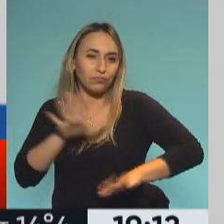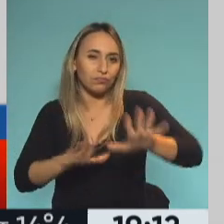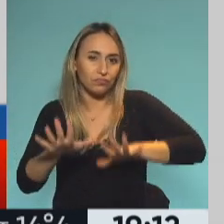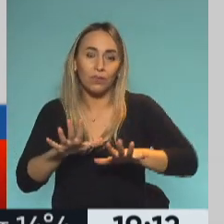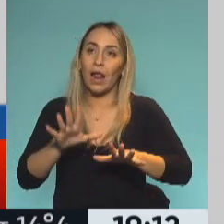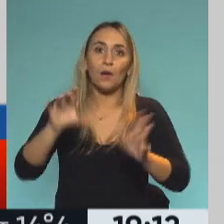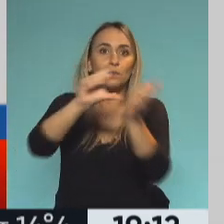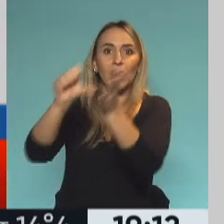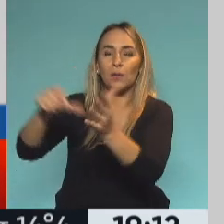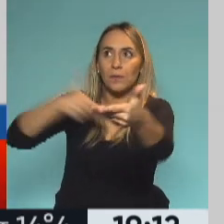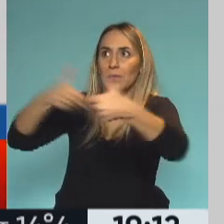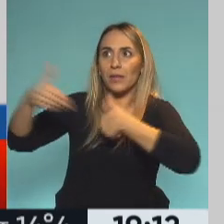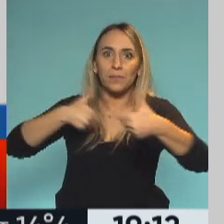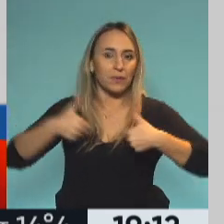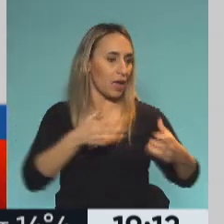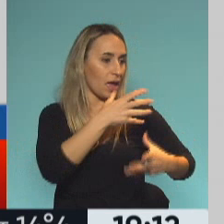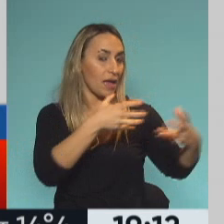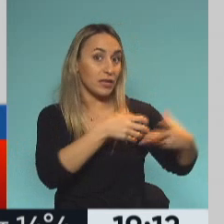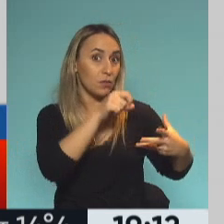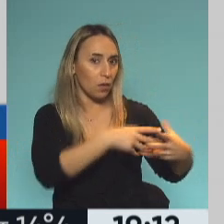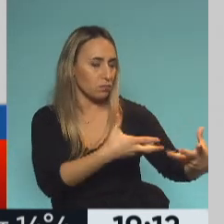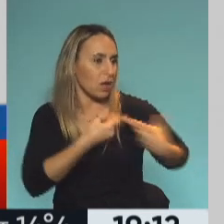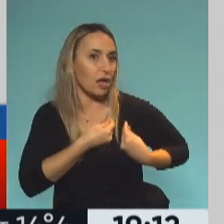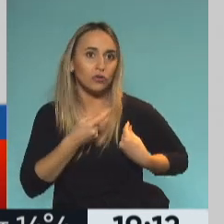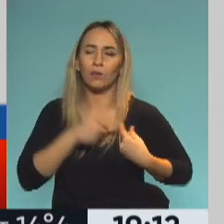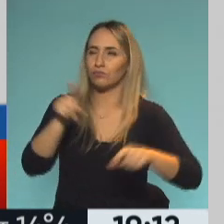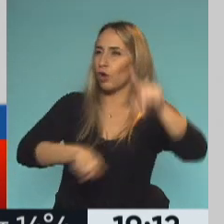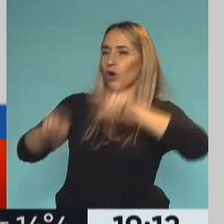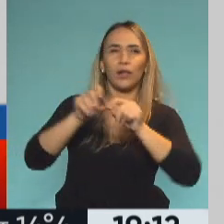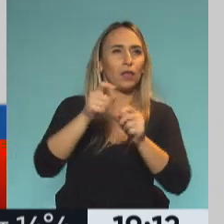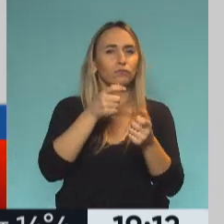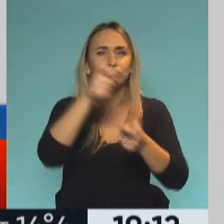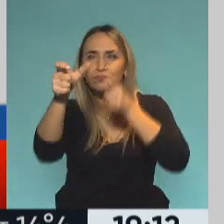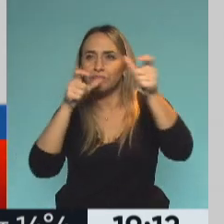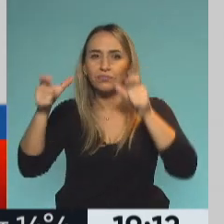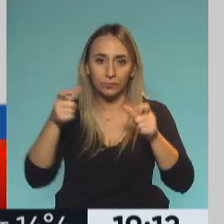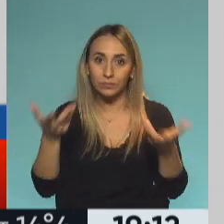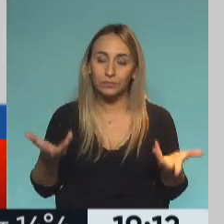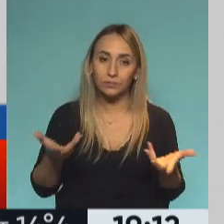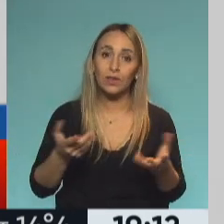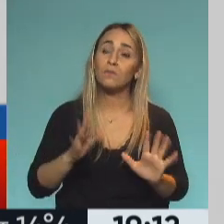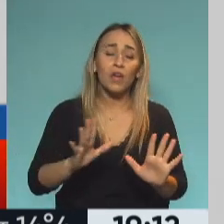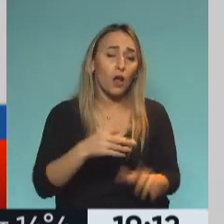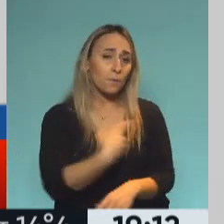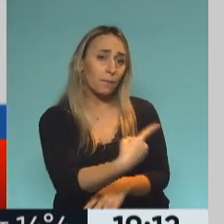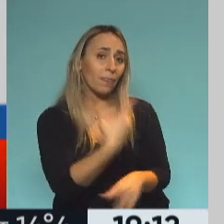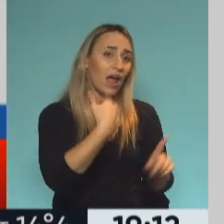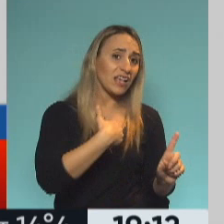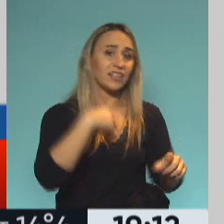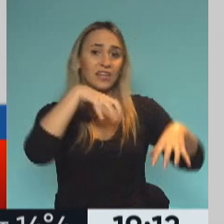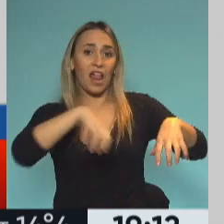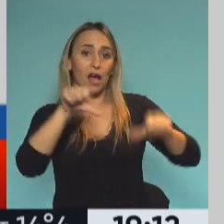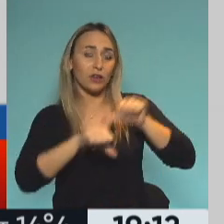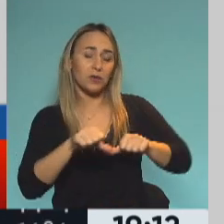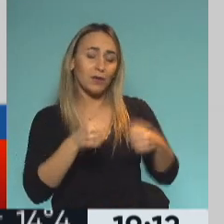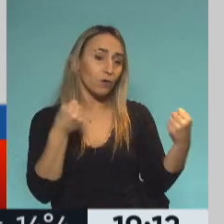respuesta multilateral. Y lo más interesante es lo que dice arriba, dice que no se lograron acordar los términos de indemnización y